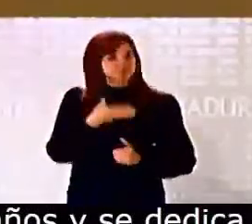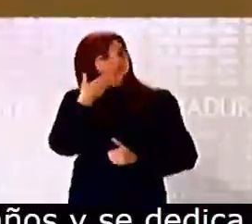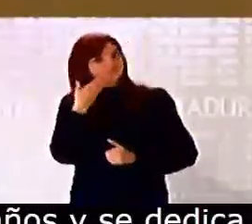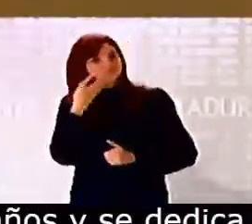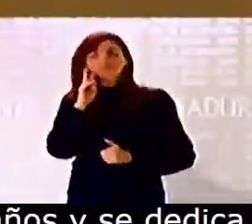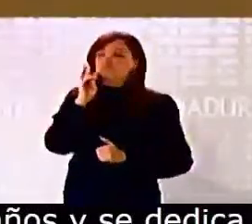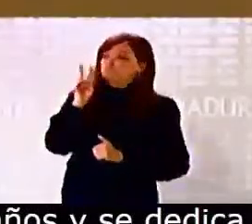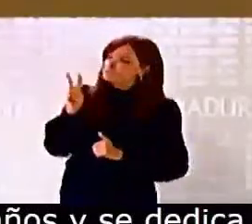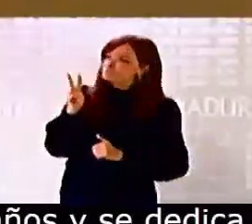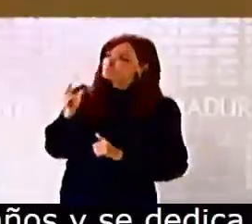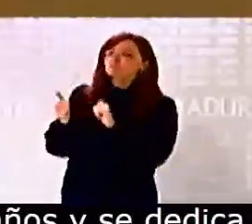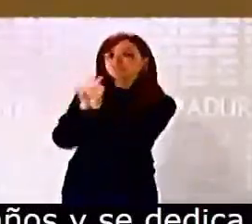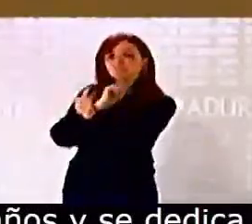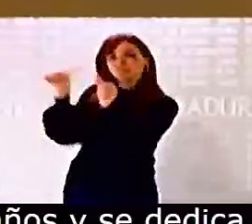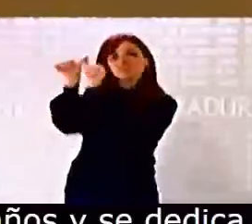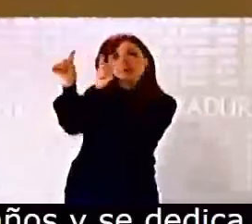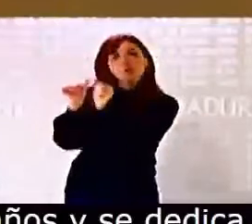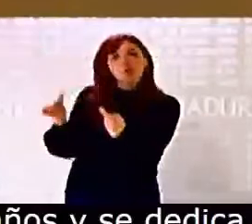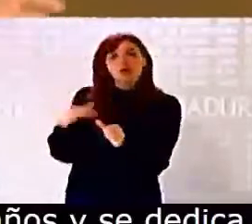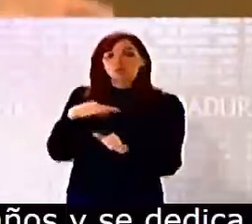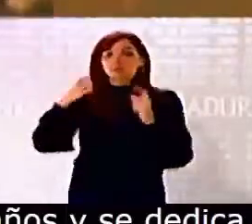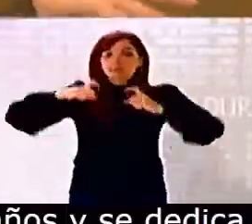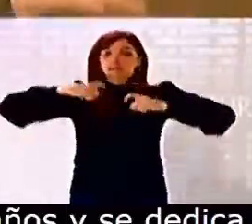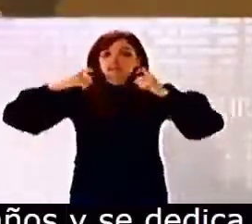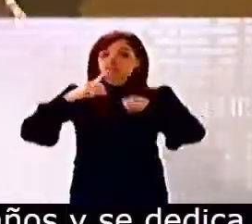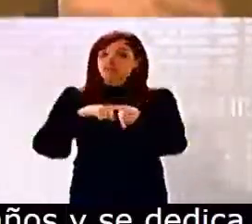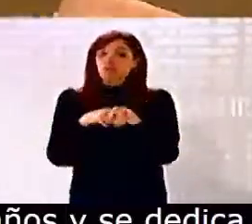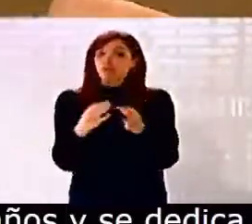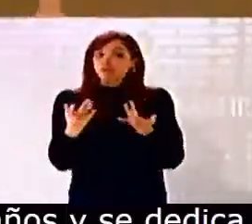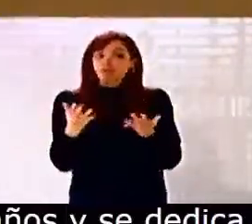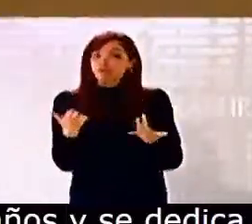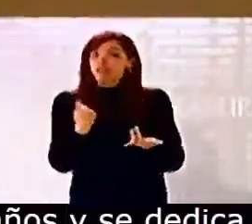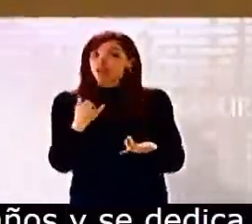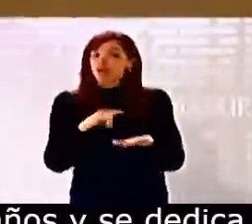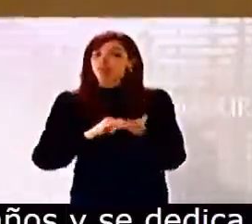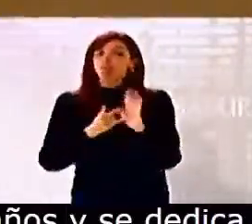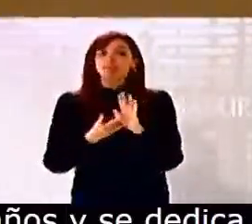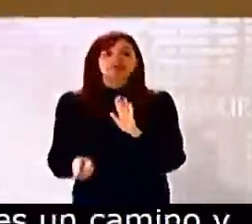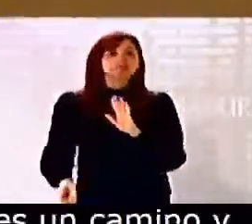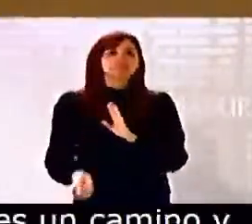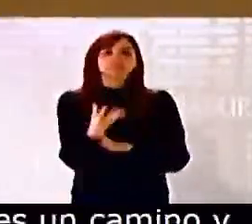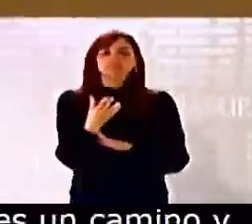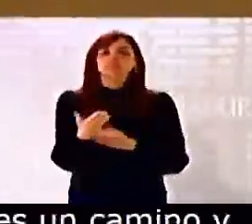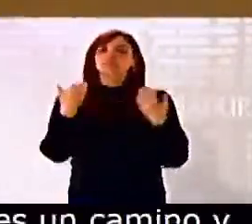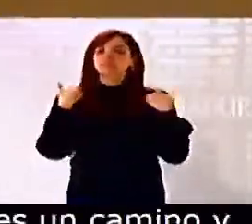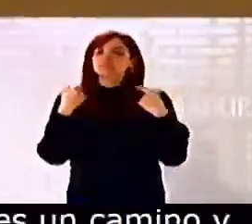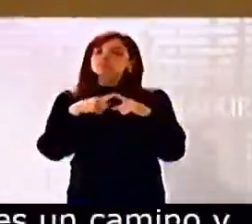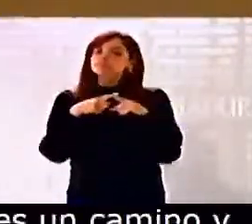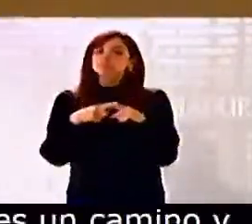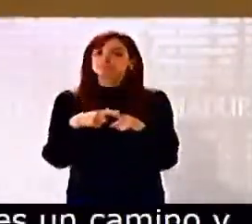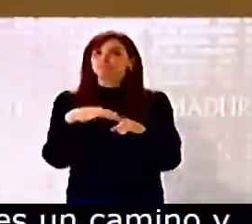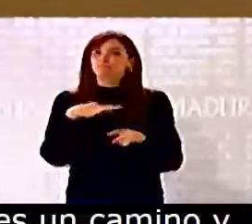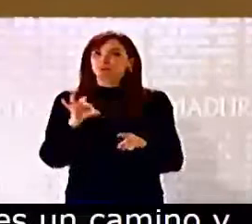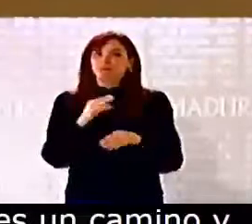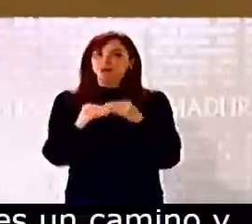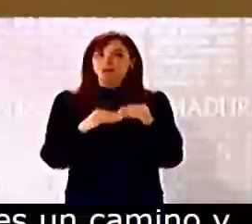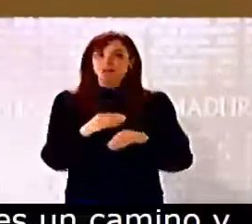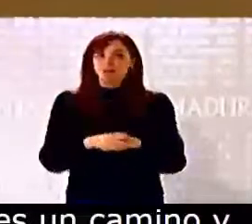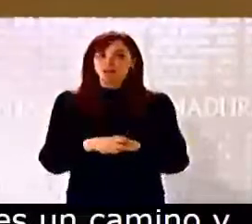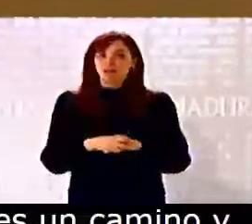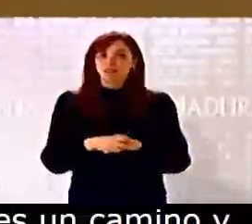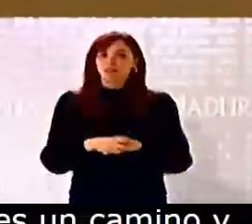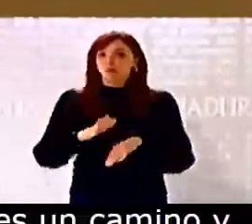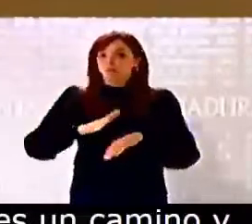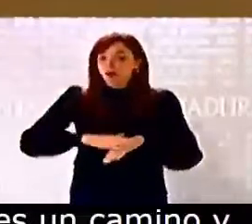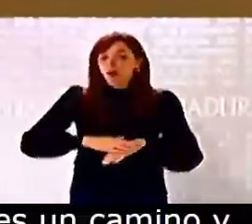modelo para ser capaces en el menor tiempo posible de poner en marcha este plan corresponsable y, por tanto, ser diligentes a la